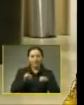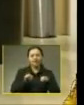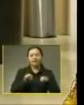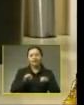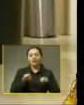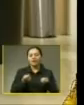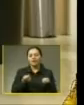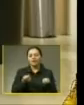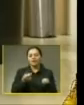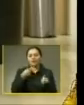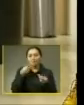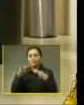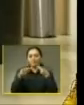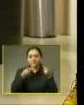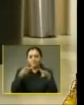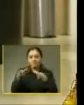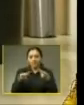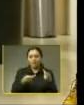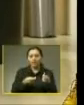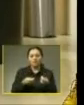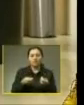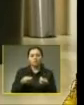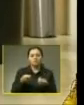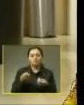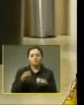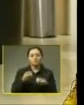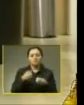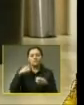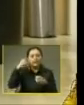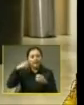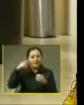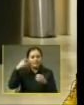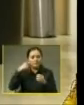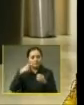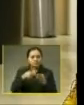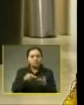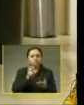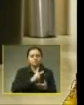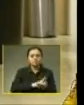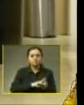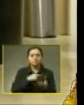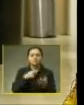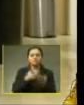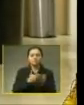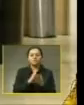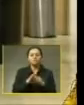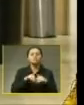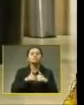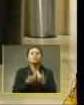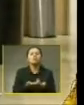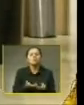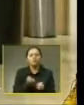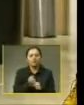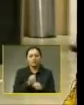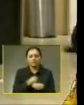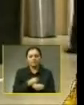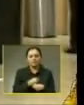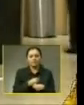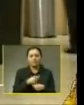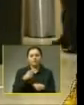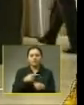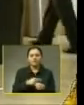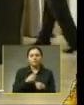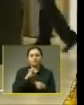publicidad y programación de los medios. ¿Cómo lo van a hacer? La única manera sería a través de